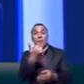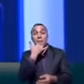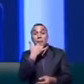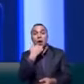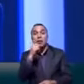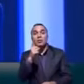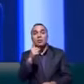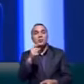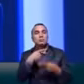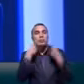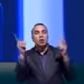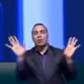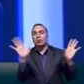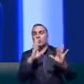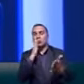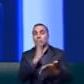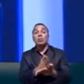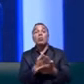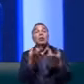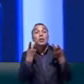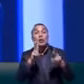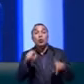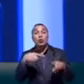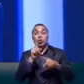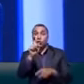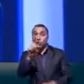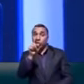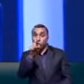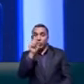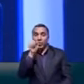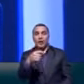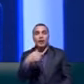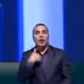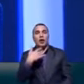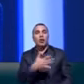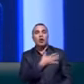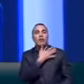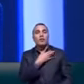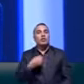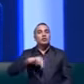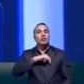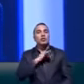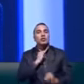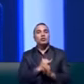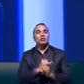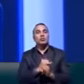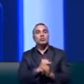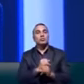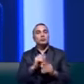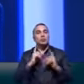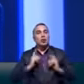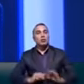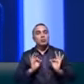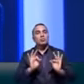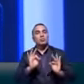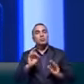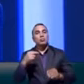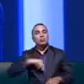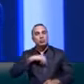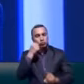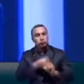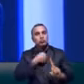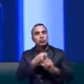tener confianza en las autoridades y en todo el Sistema Nacional de Salud, que está haciendo todas las medidas necesarias para evitar